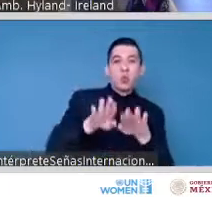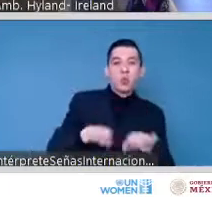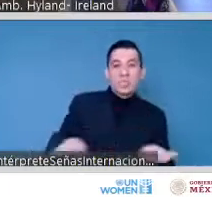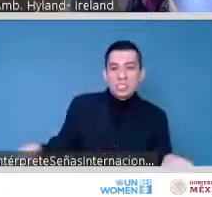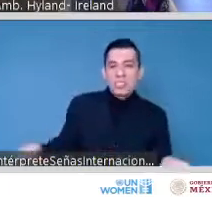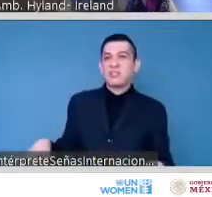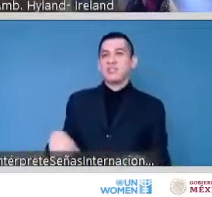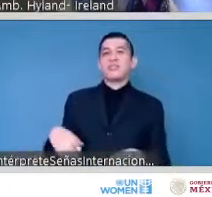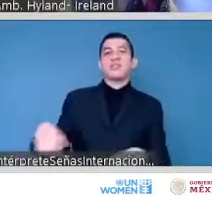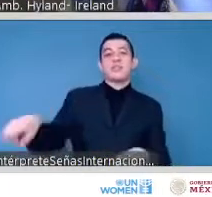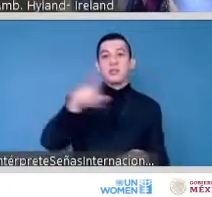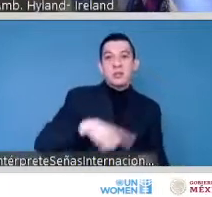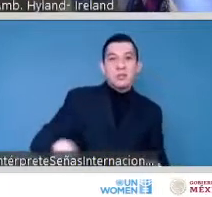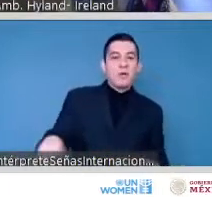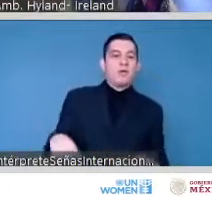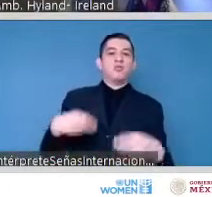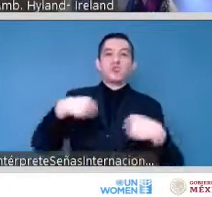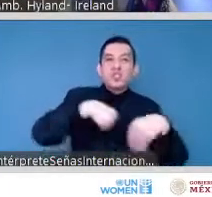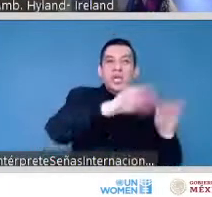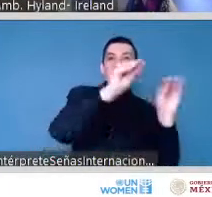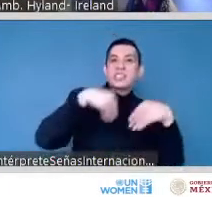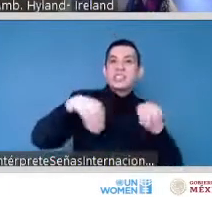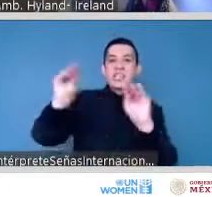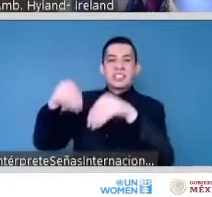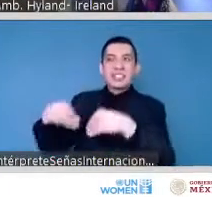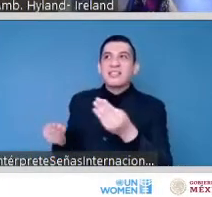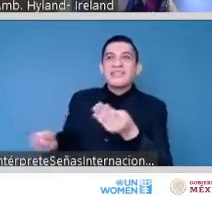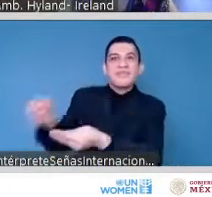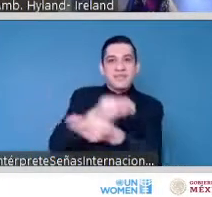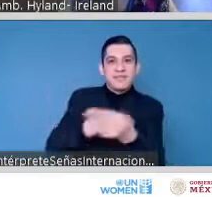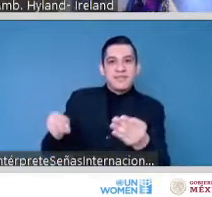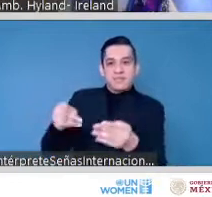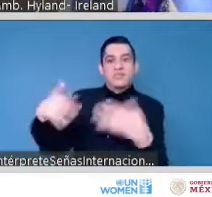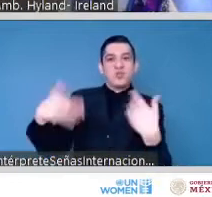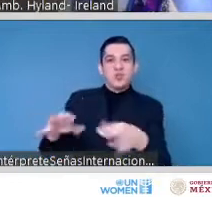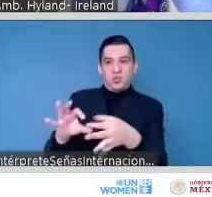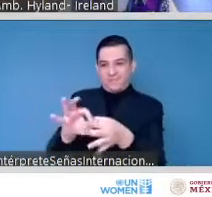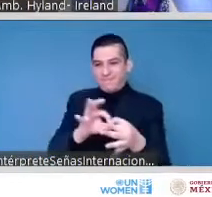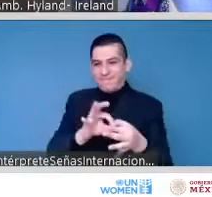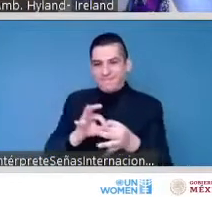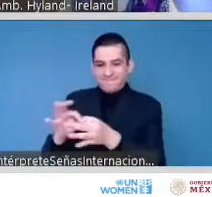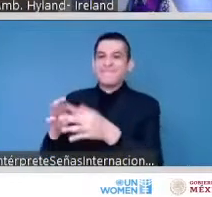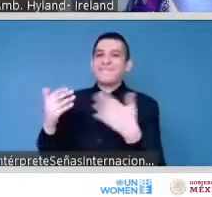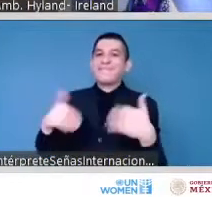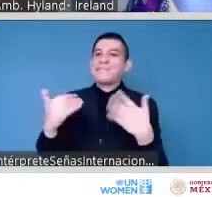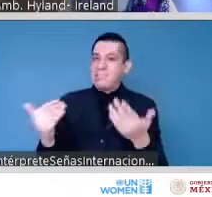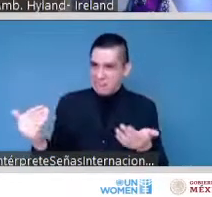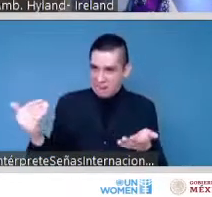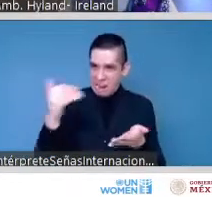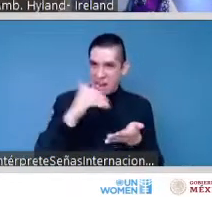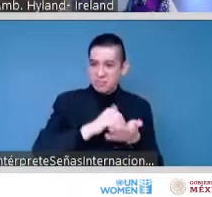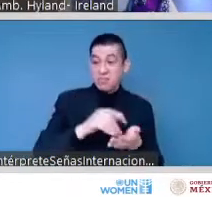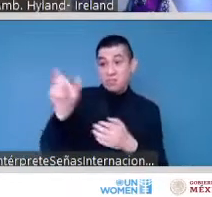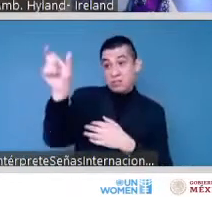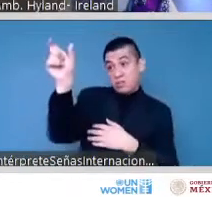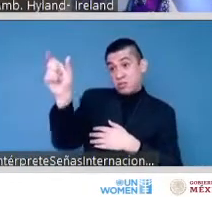y también desde también la cadena de volver nuevamente el cuerpo de las mujeres como un objeto sexual en estas zonas en las que